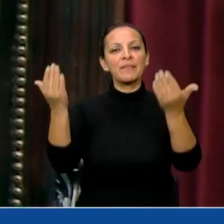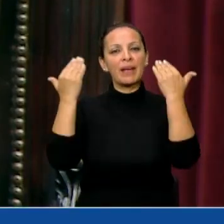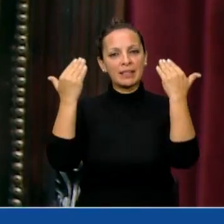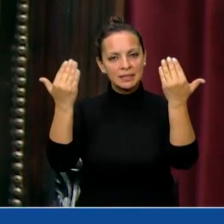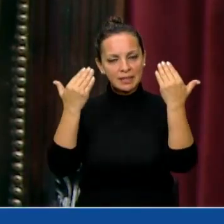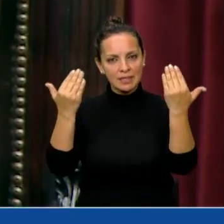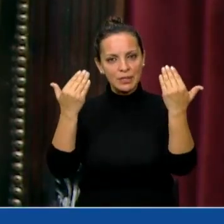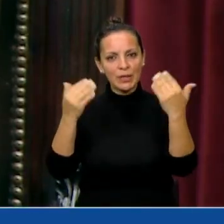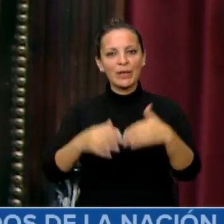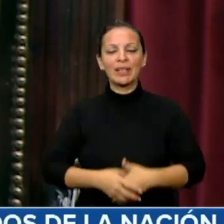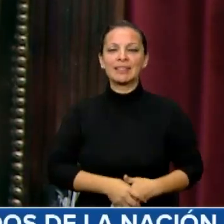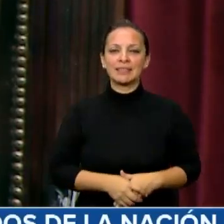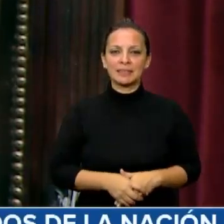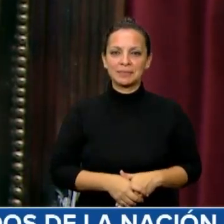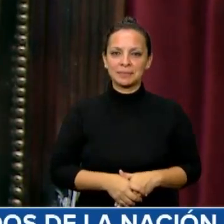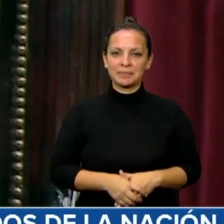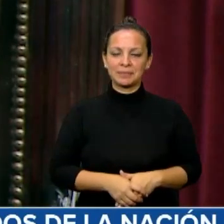Felicitaciones.